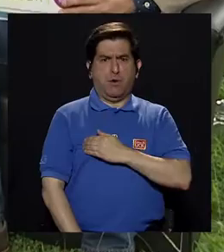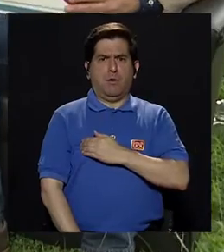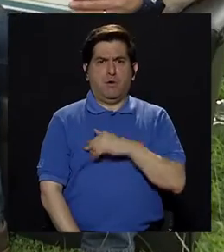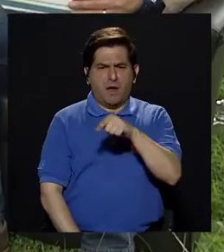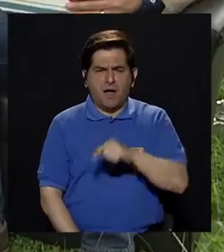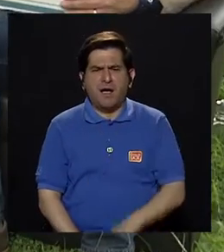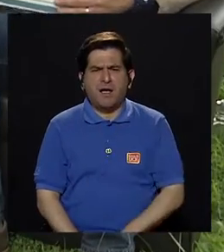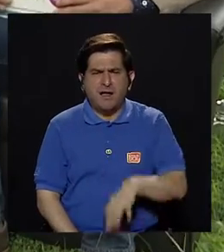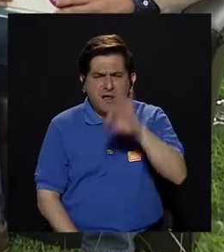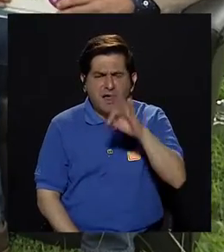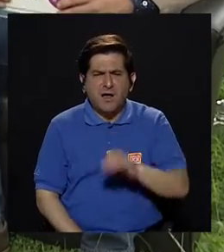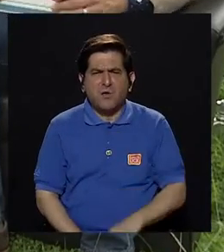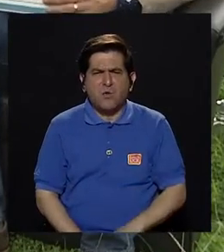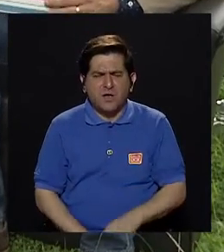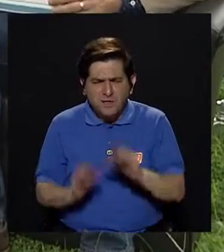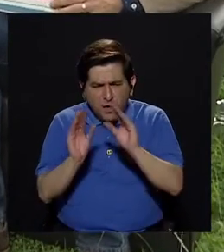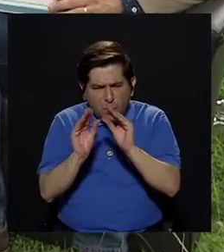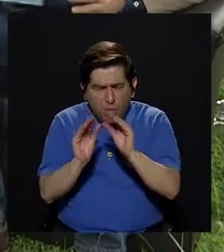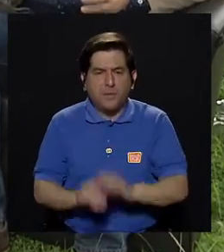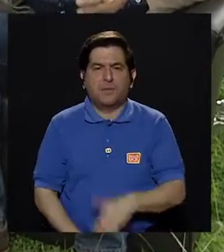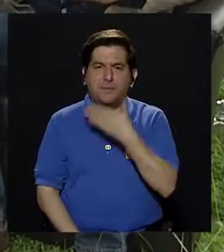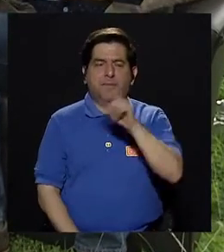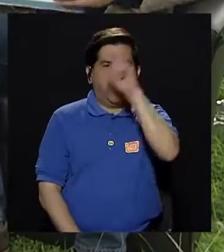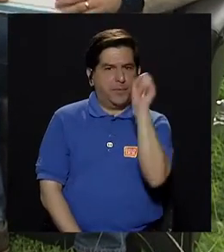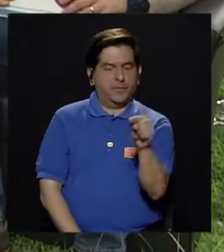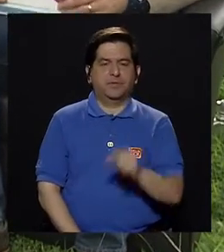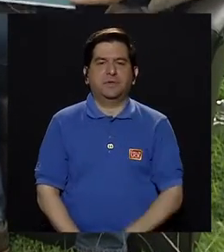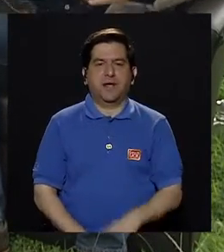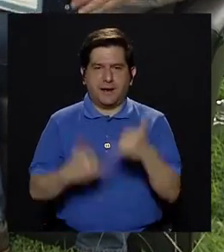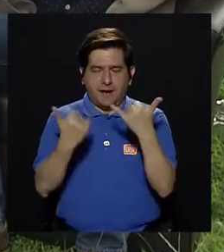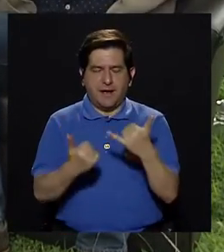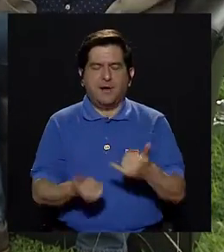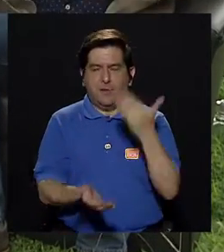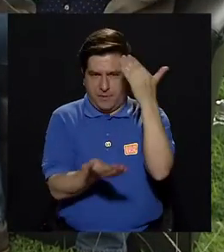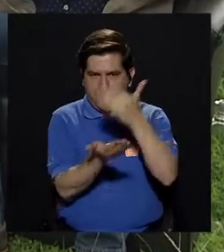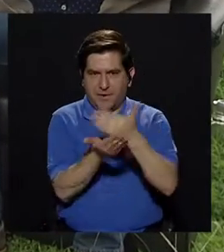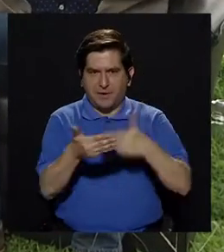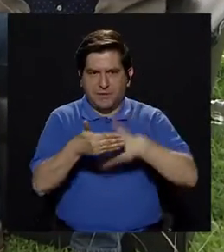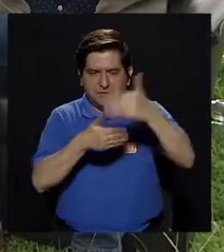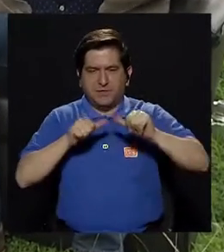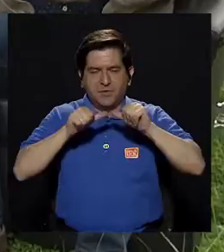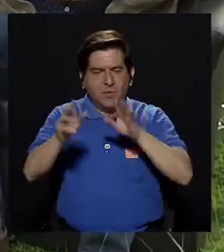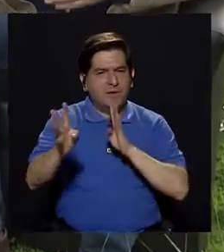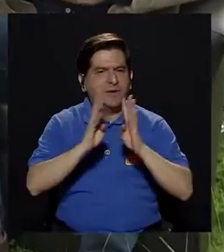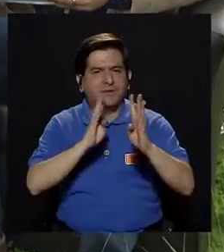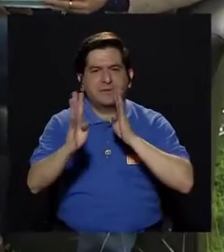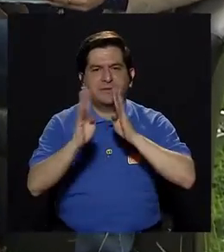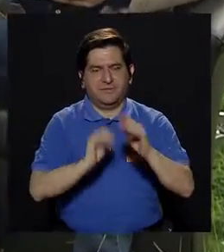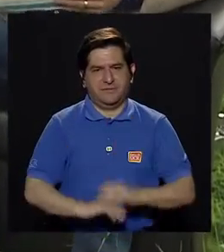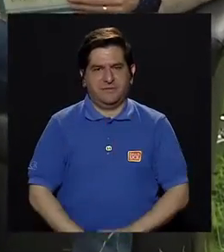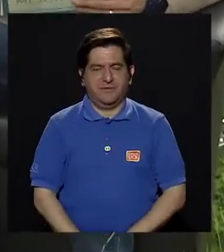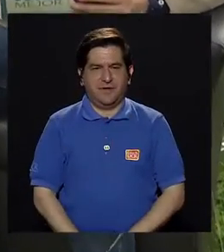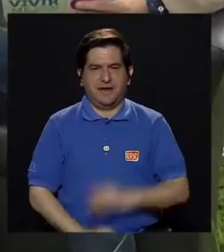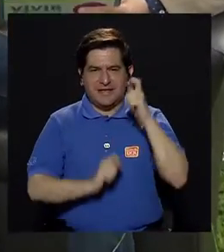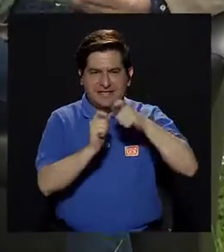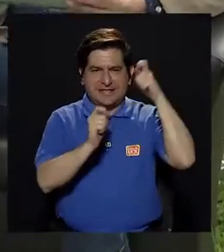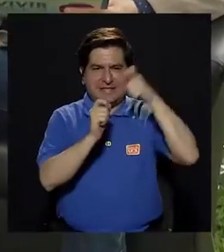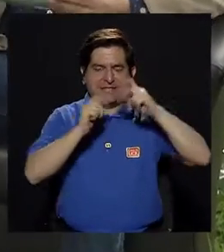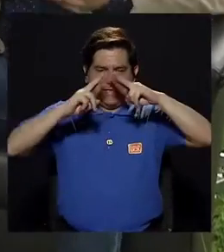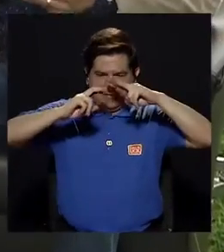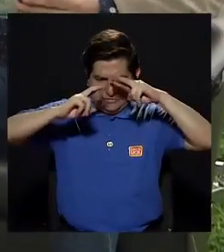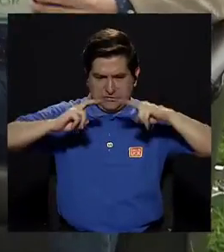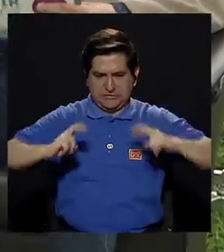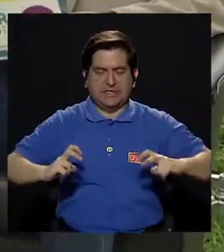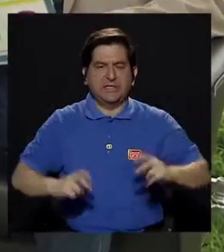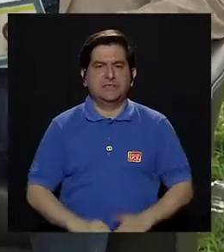pues también que consulte. Consulte, ¿verdad? Vamos a hacer una primera pausa en este momento para pues regresar y conversar sobre ya propiamente